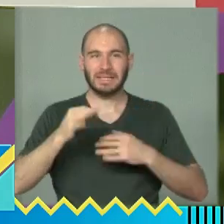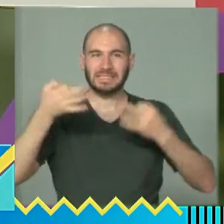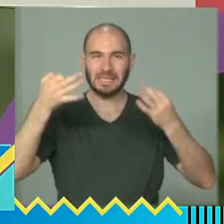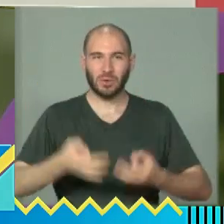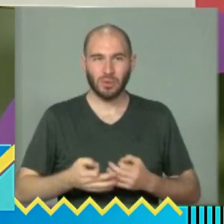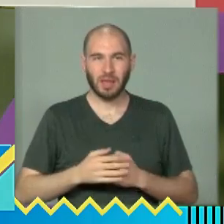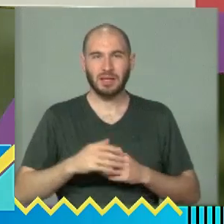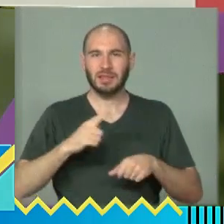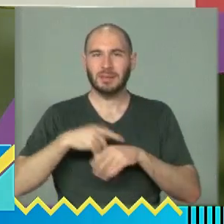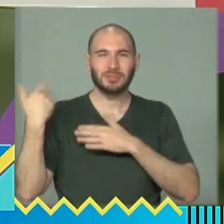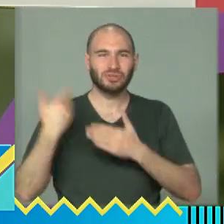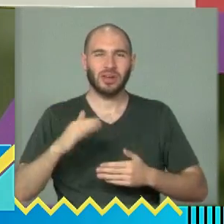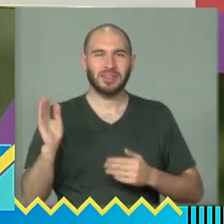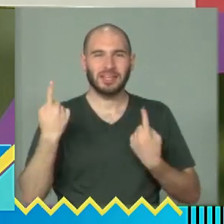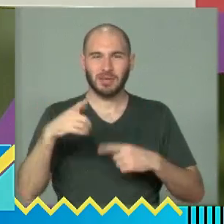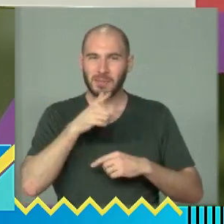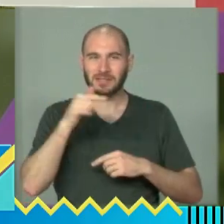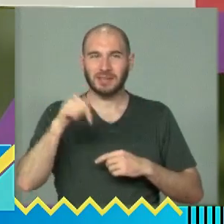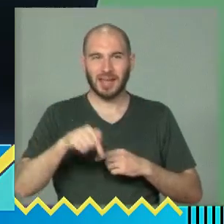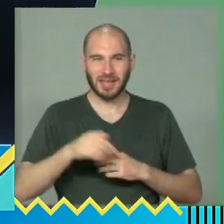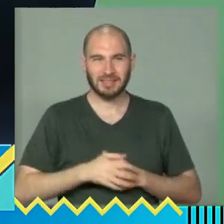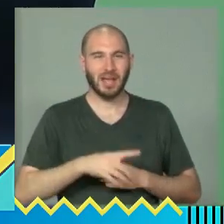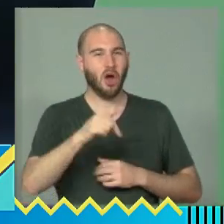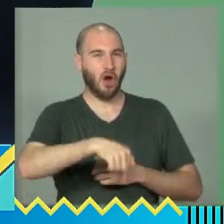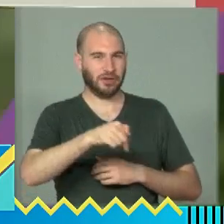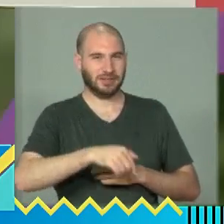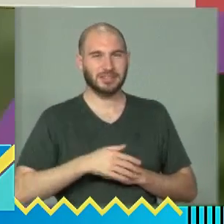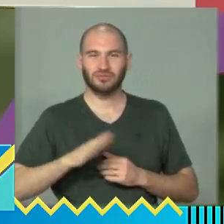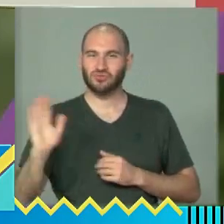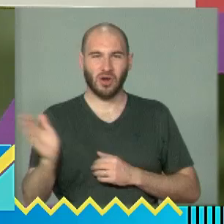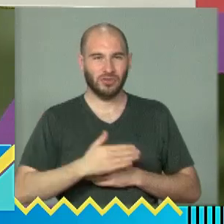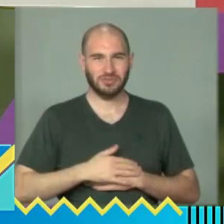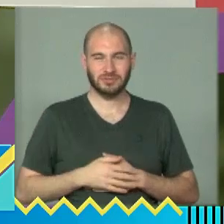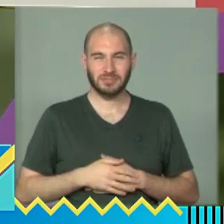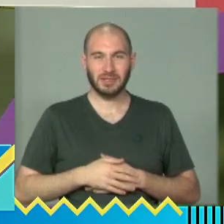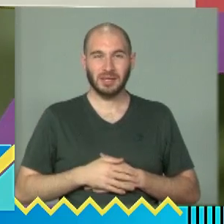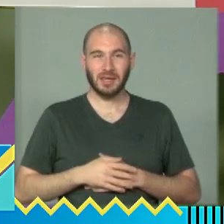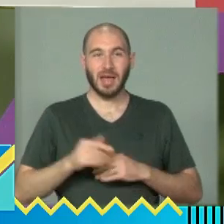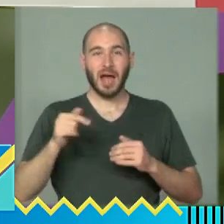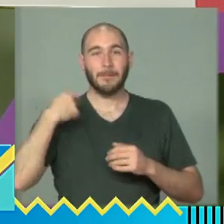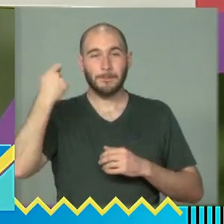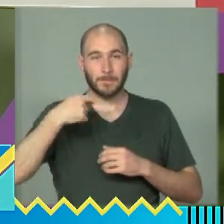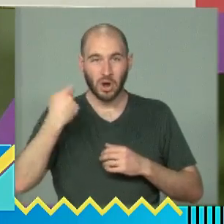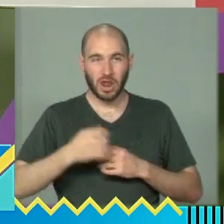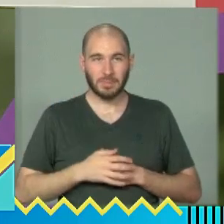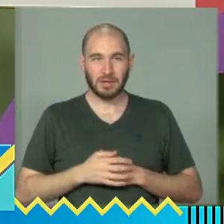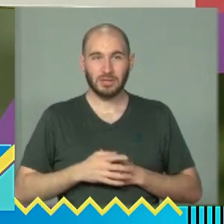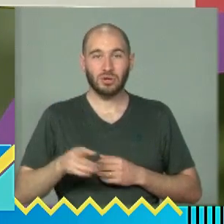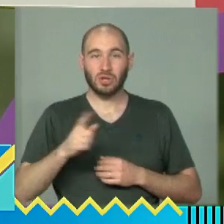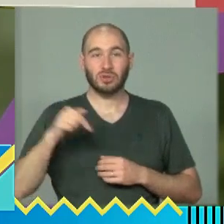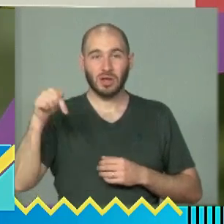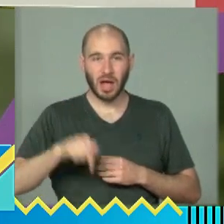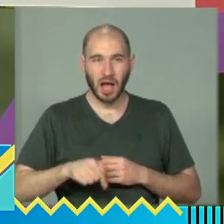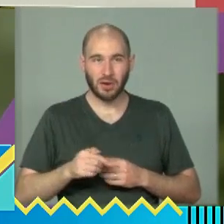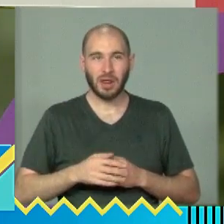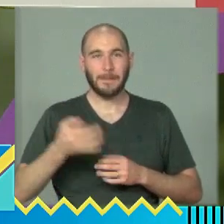de todas las temporadas de Distintos Parecidos está siendo la abuela, hoy, están todos. Todos. Así que bueno, preparados para un programa que nosotros desde ya lo estamos